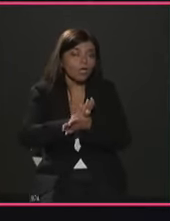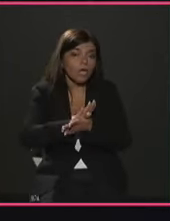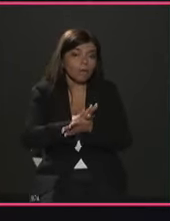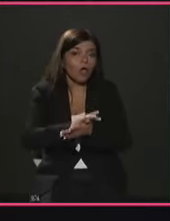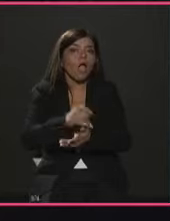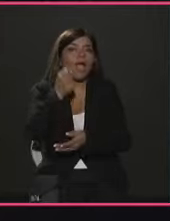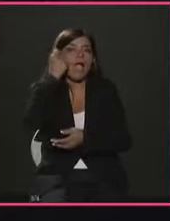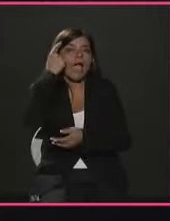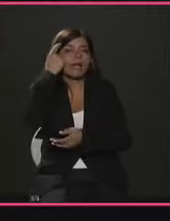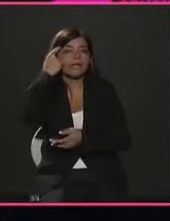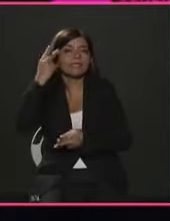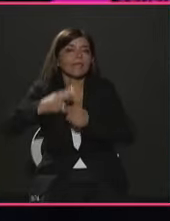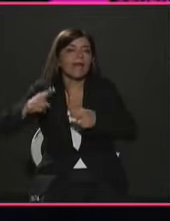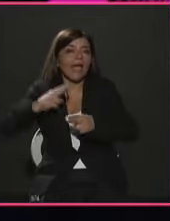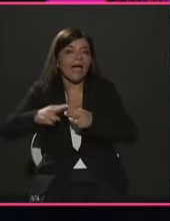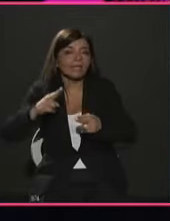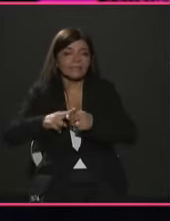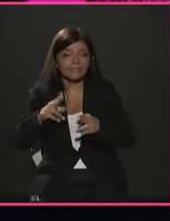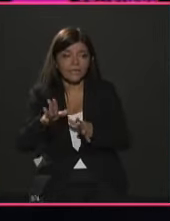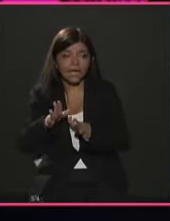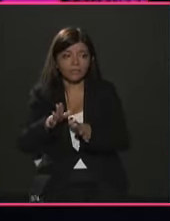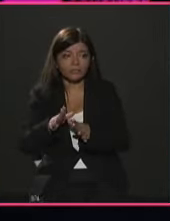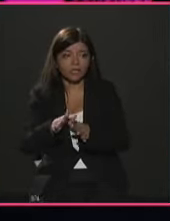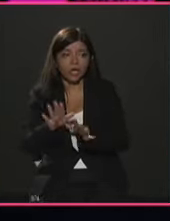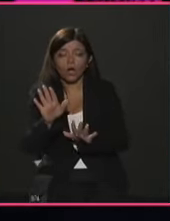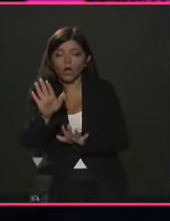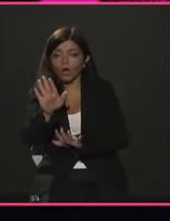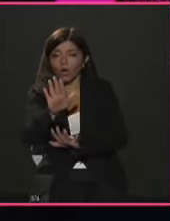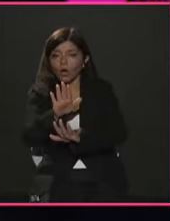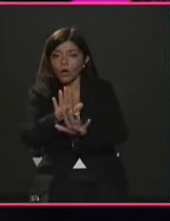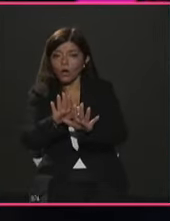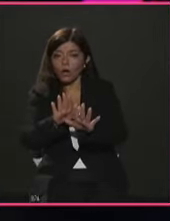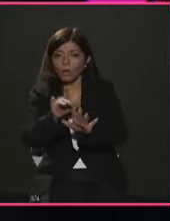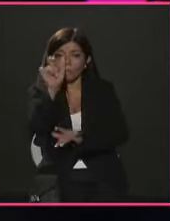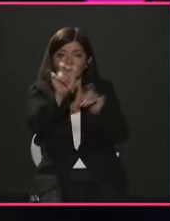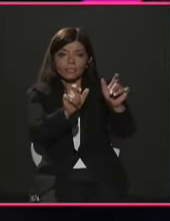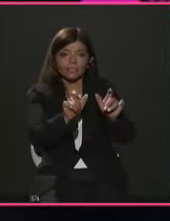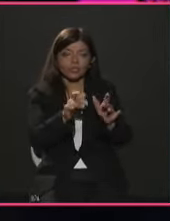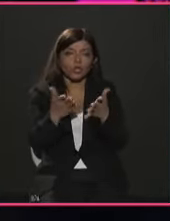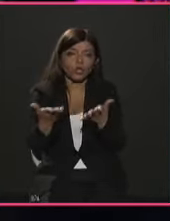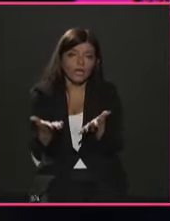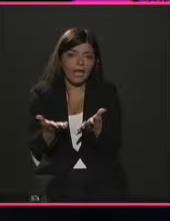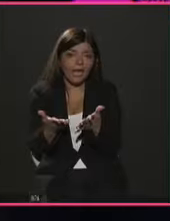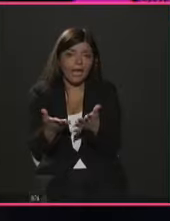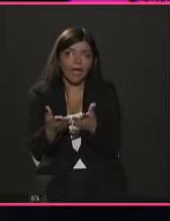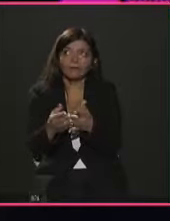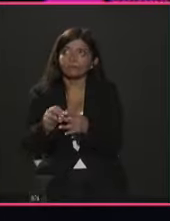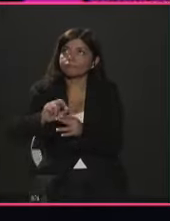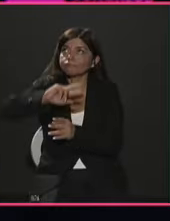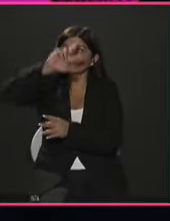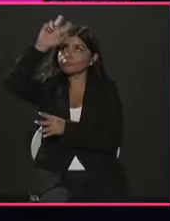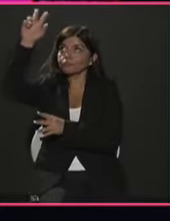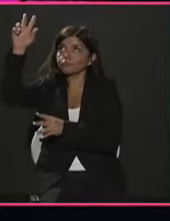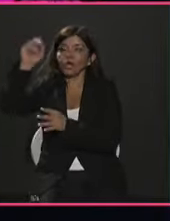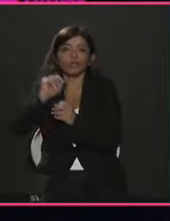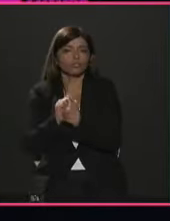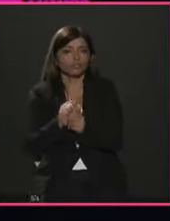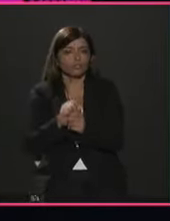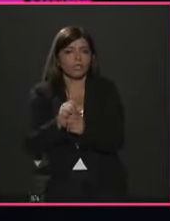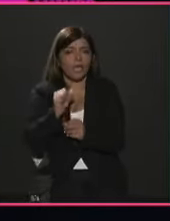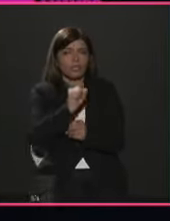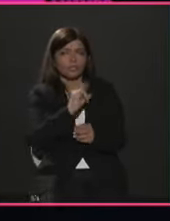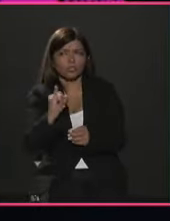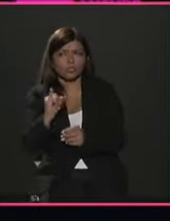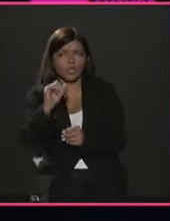verdad creen que están creando ser sintientes o poder Divino con su pregunta